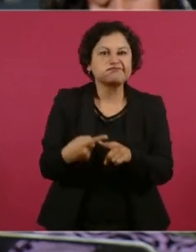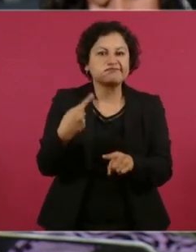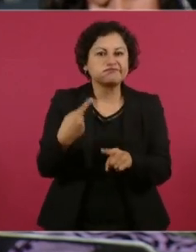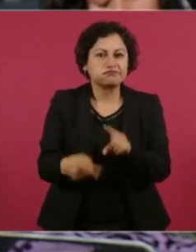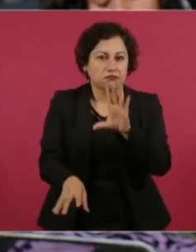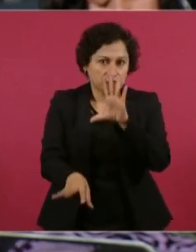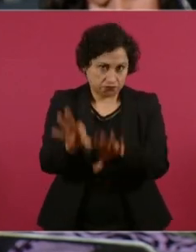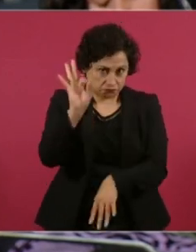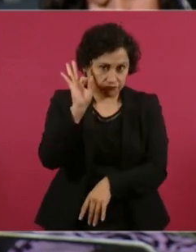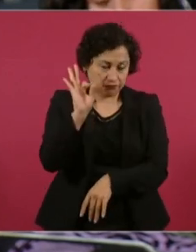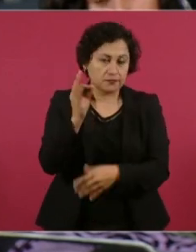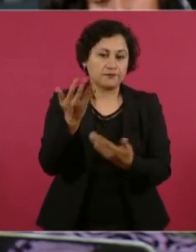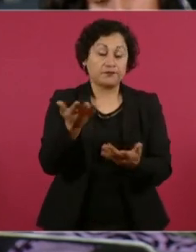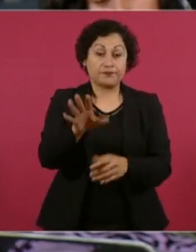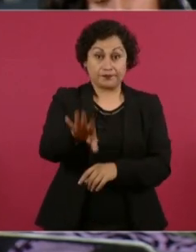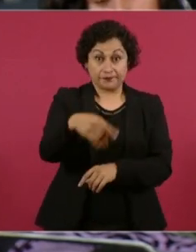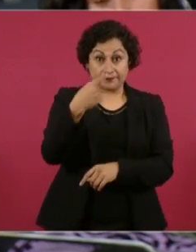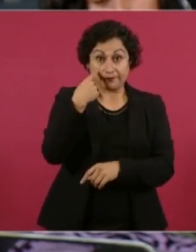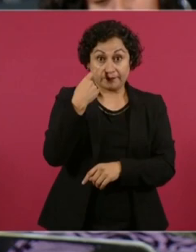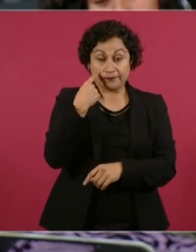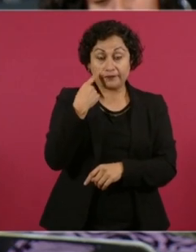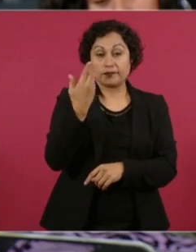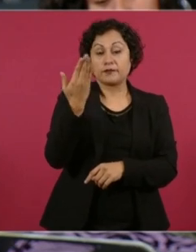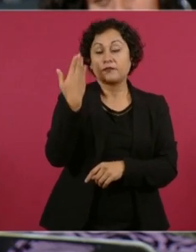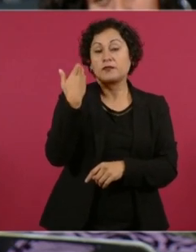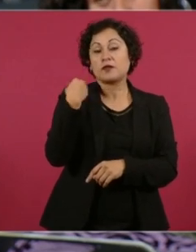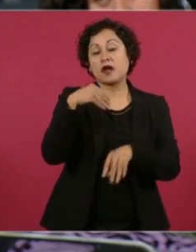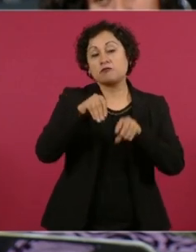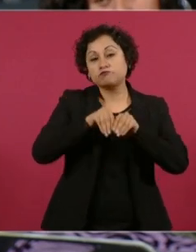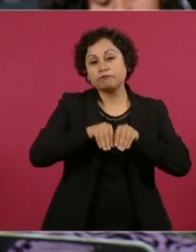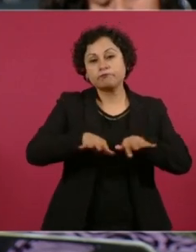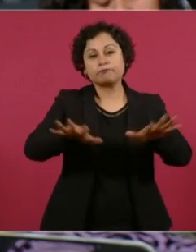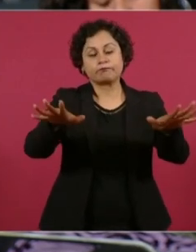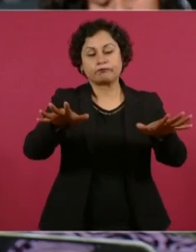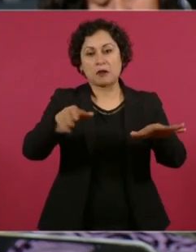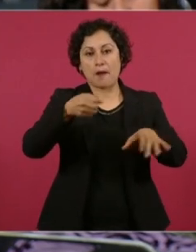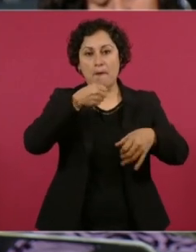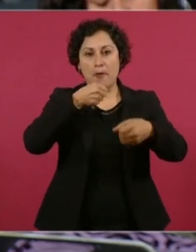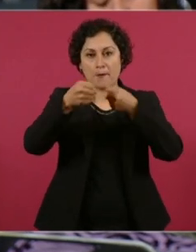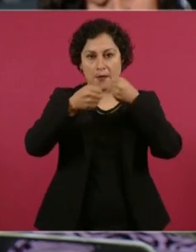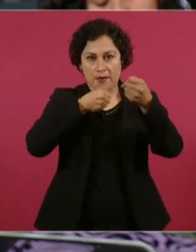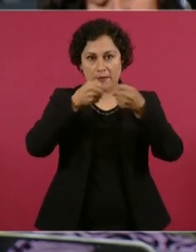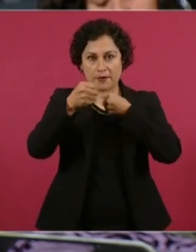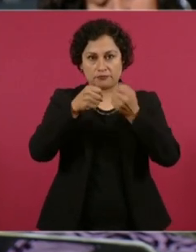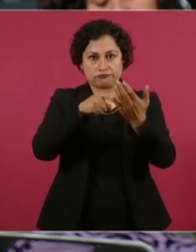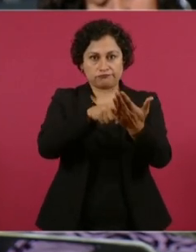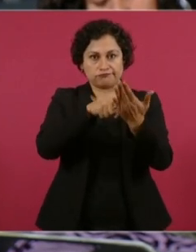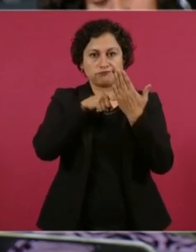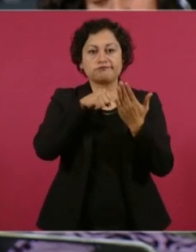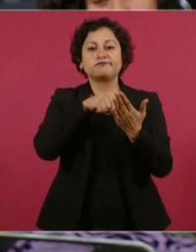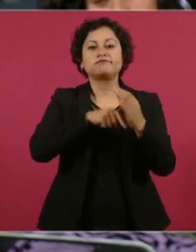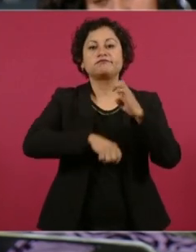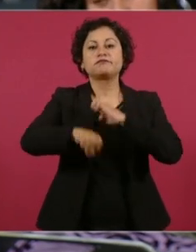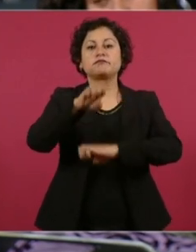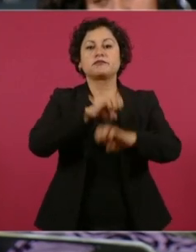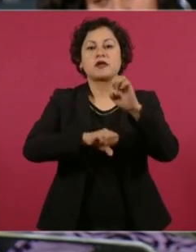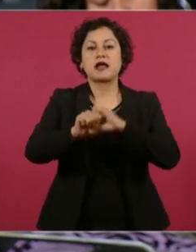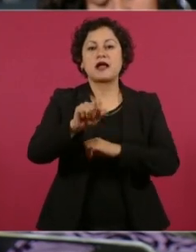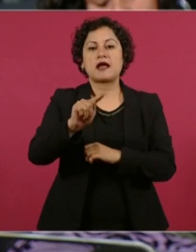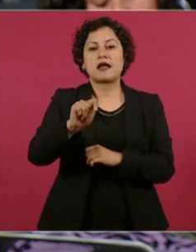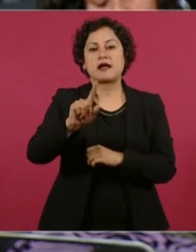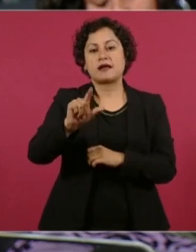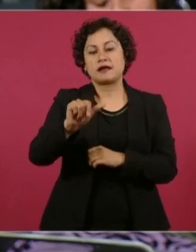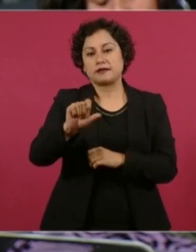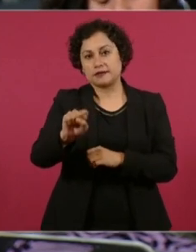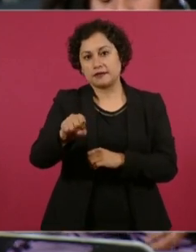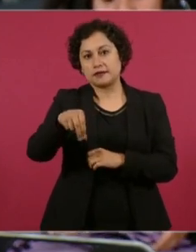negocio, lo dieron a conocer en una conferencia de prensa, en donde la empresa era Atlas Network, que estaba